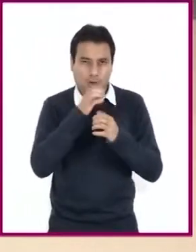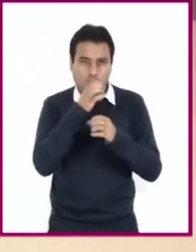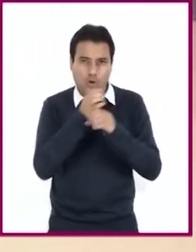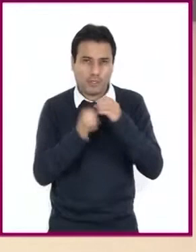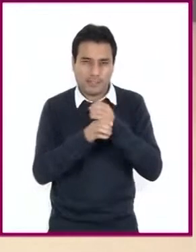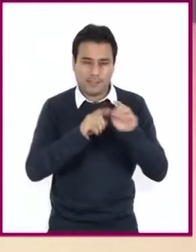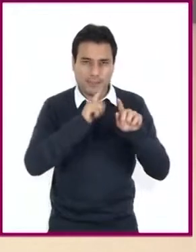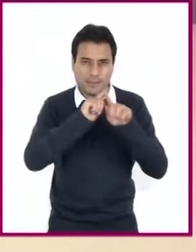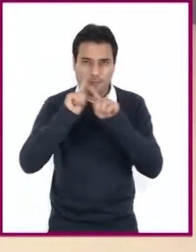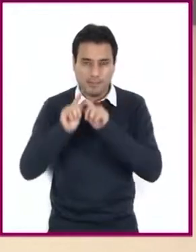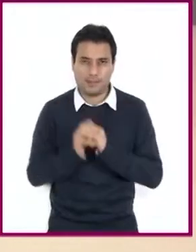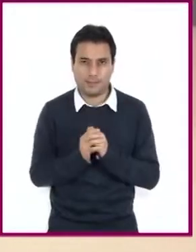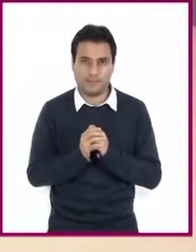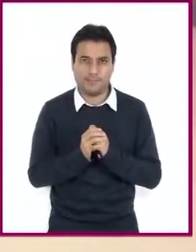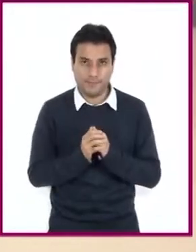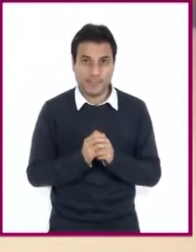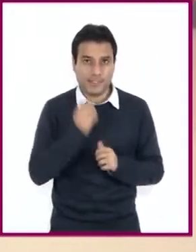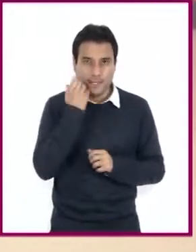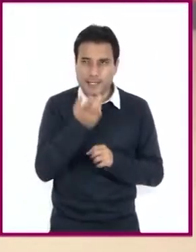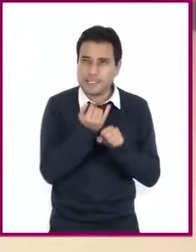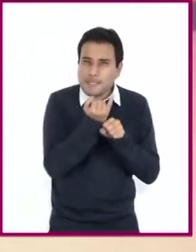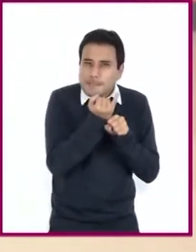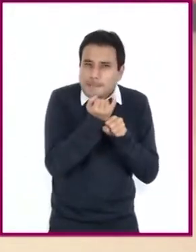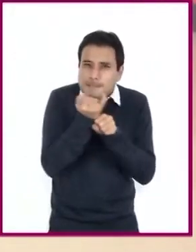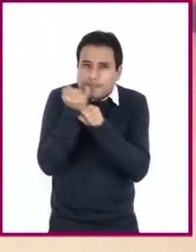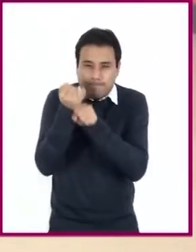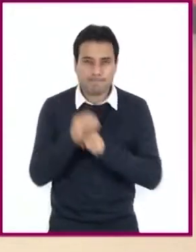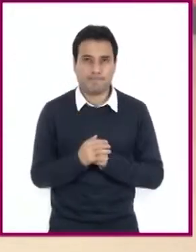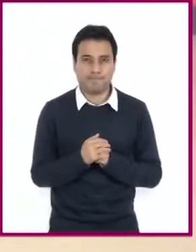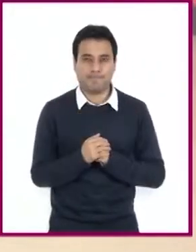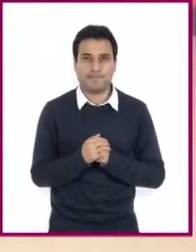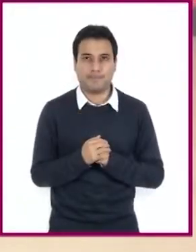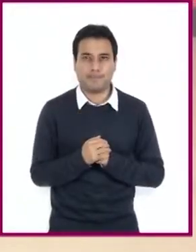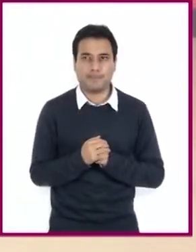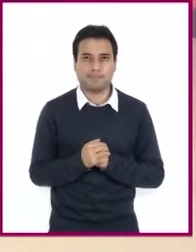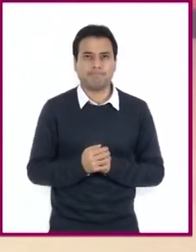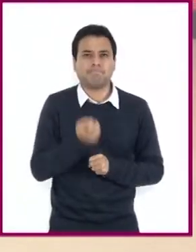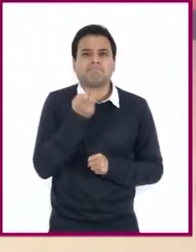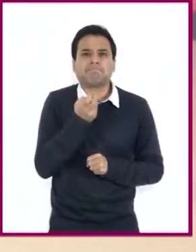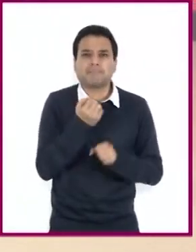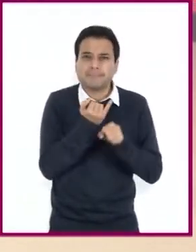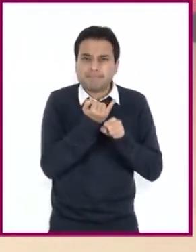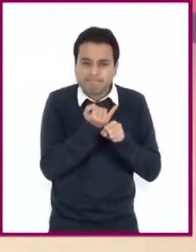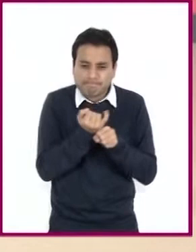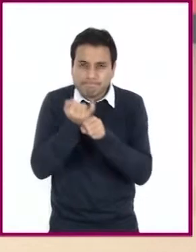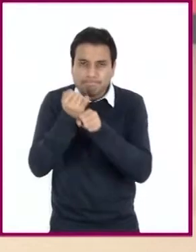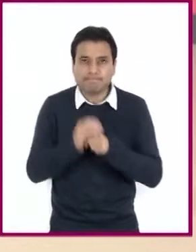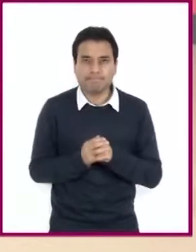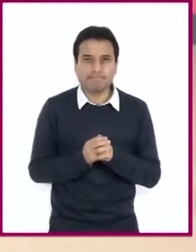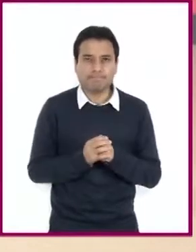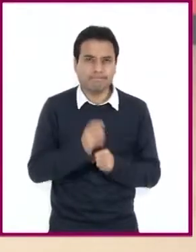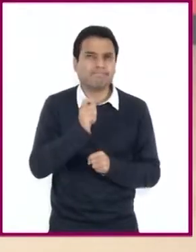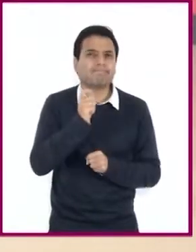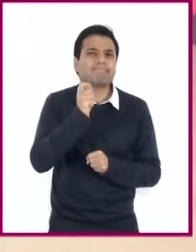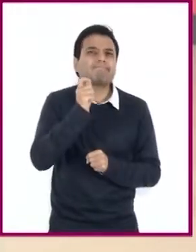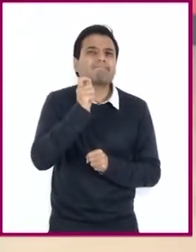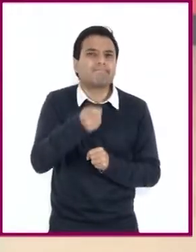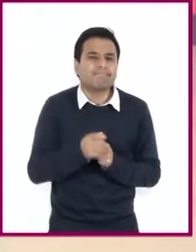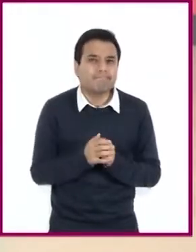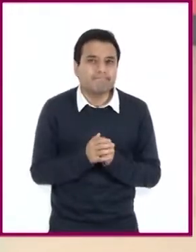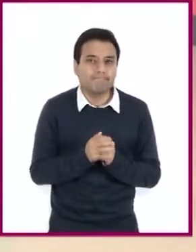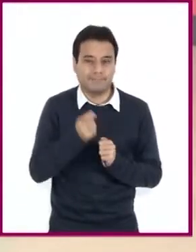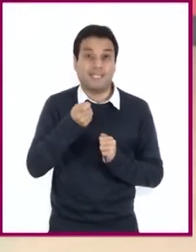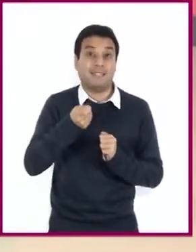ser más objetivas y universales. Estas formas de explicar los fenómenos han recibido